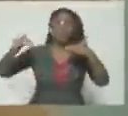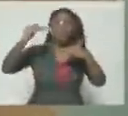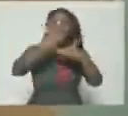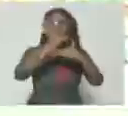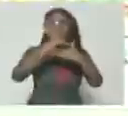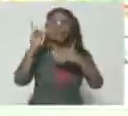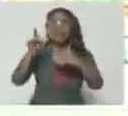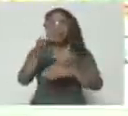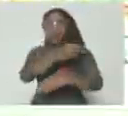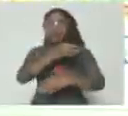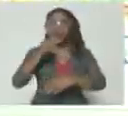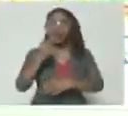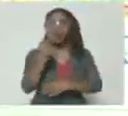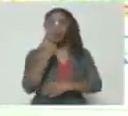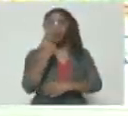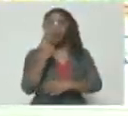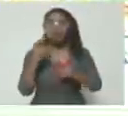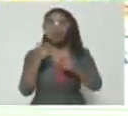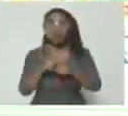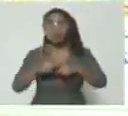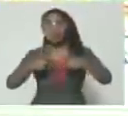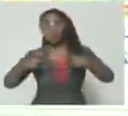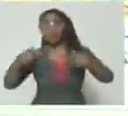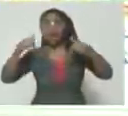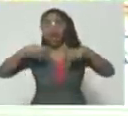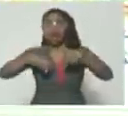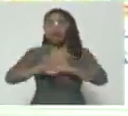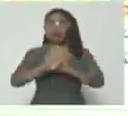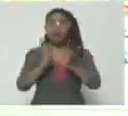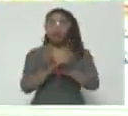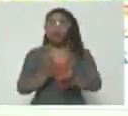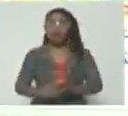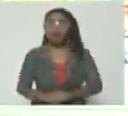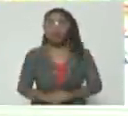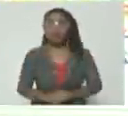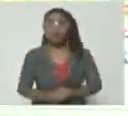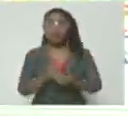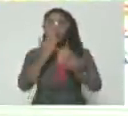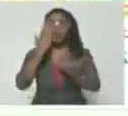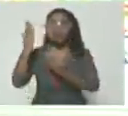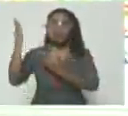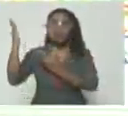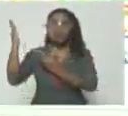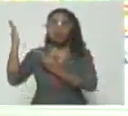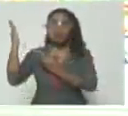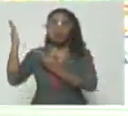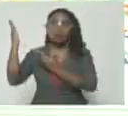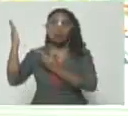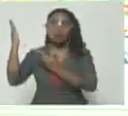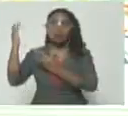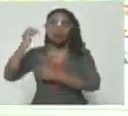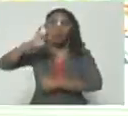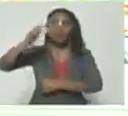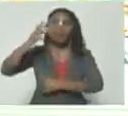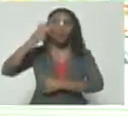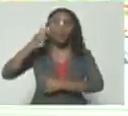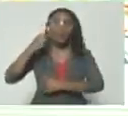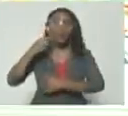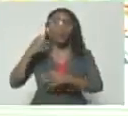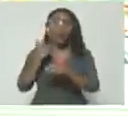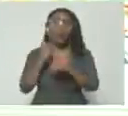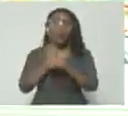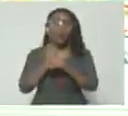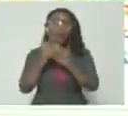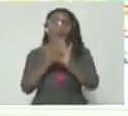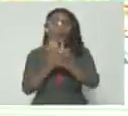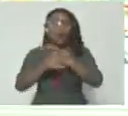de la calidad estándar que hay en el mundo. Chocolate de la más alta calidad que se está confeccionando en